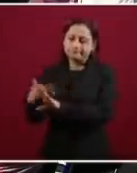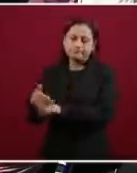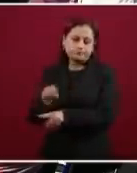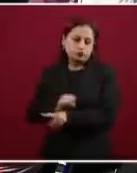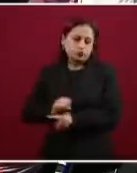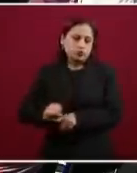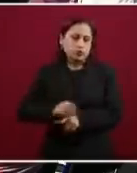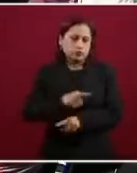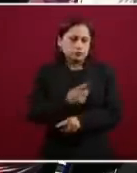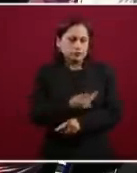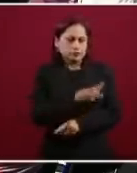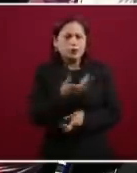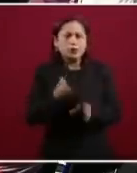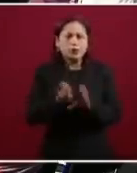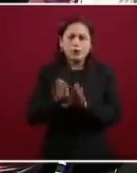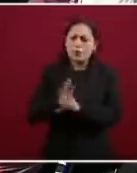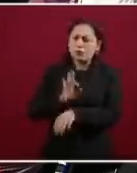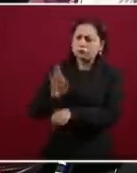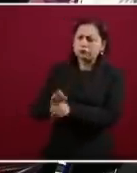segunda pregunta. Gracias.